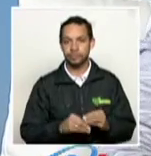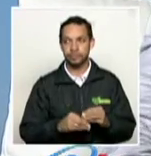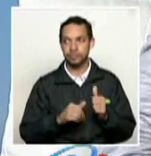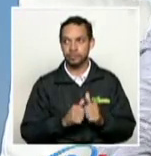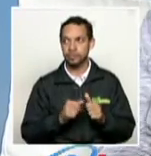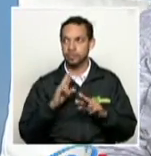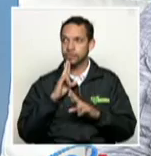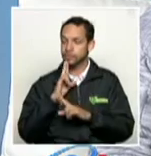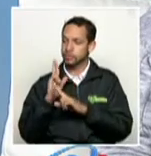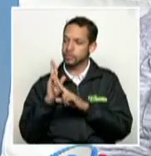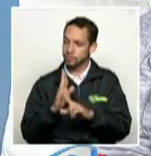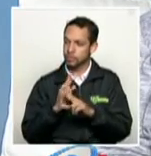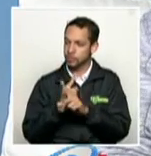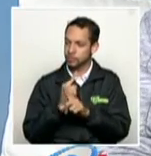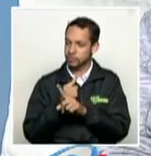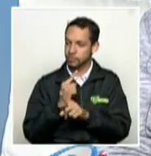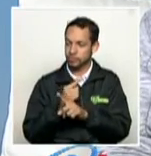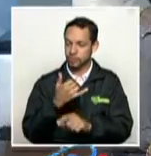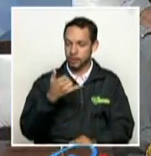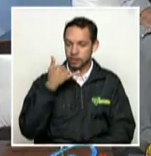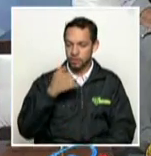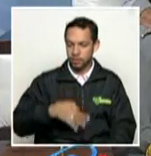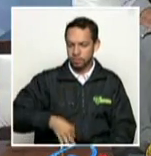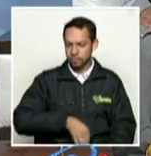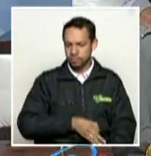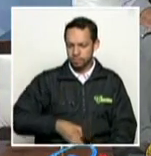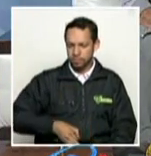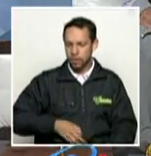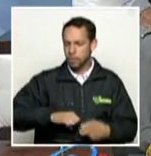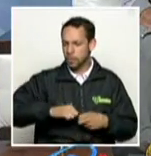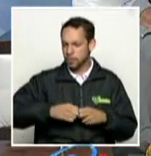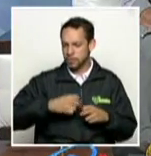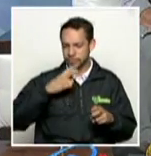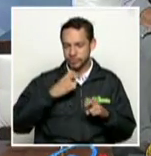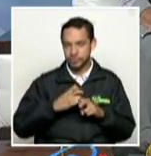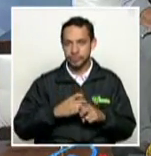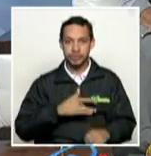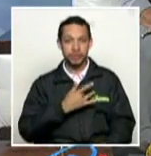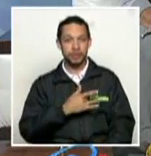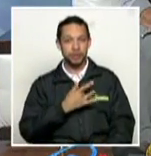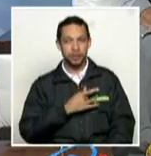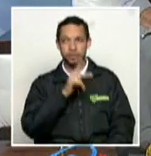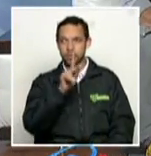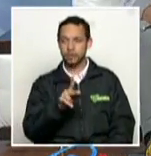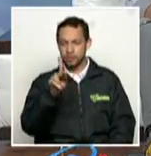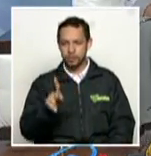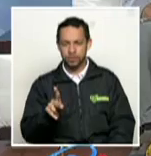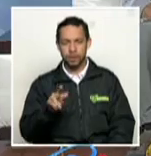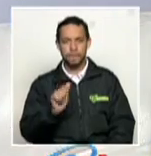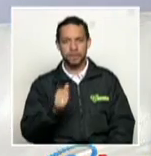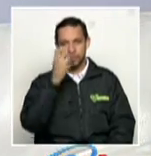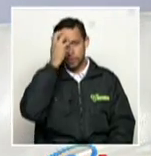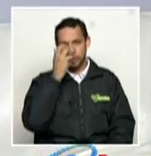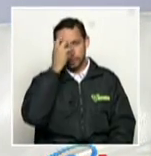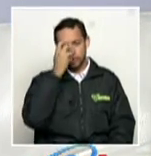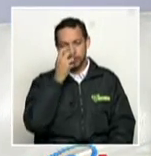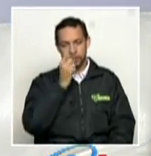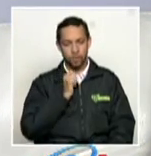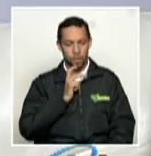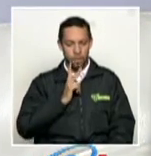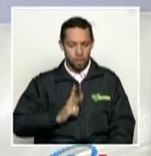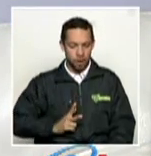La respuesta entonces está pendiente del colon. Es muy importante en la sintomatología gástrica que se hagan los exámenes. Entonces,